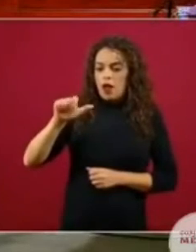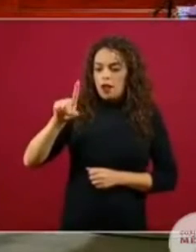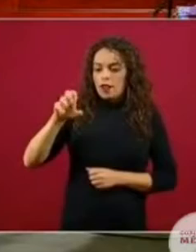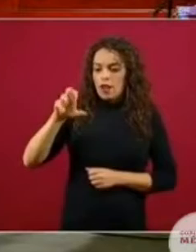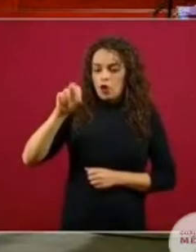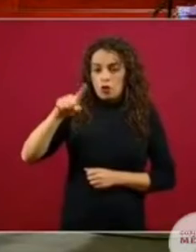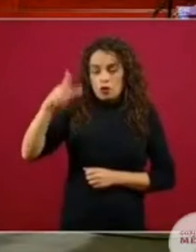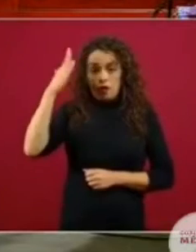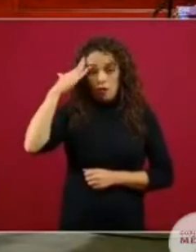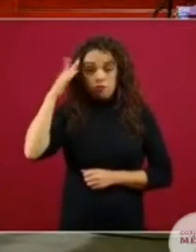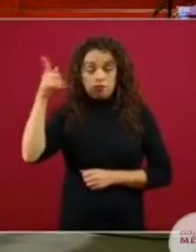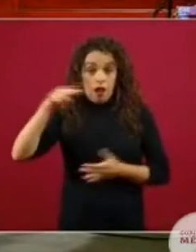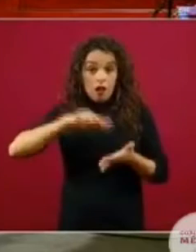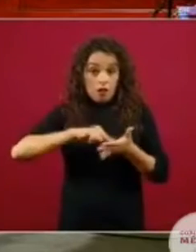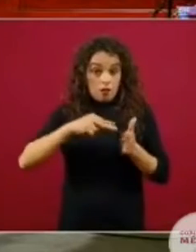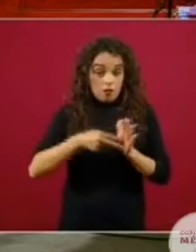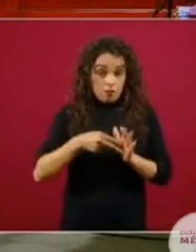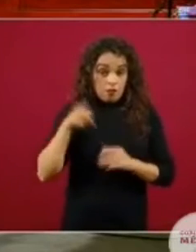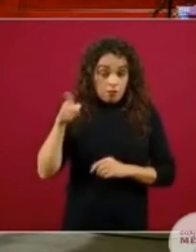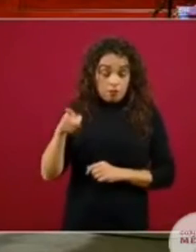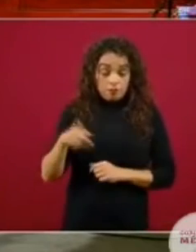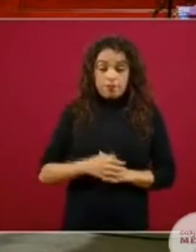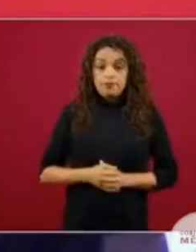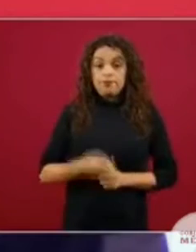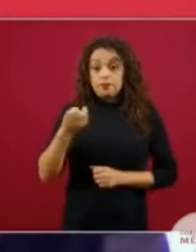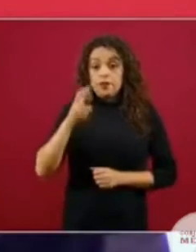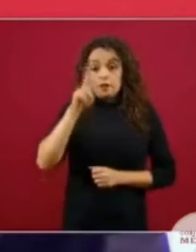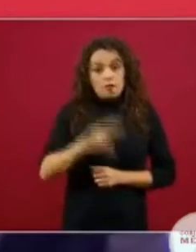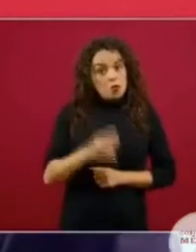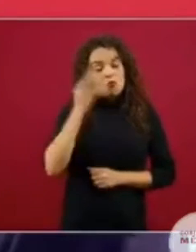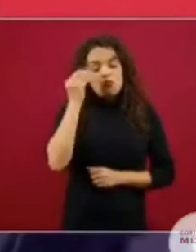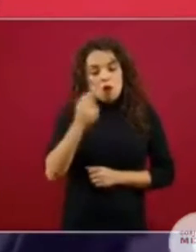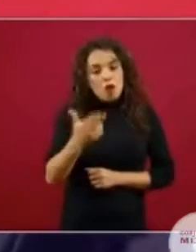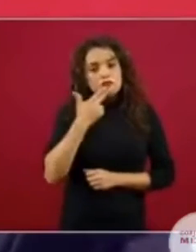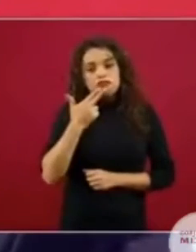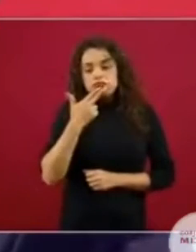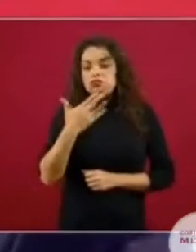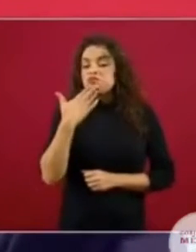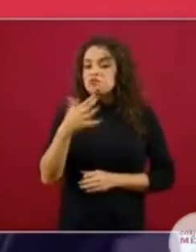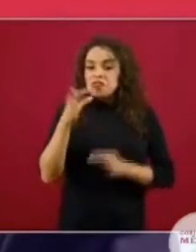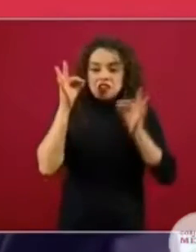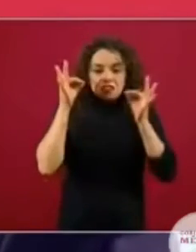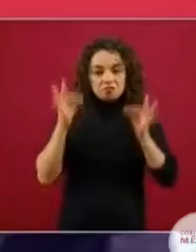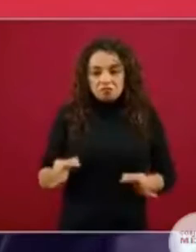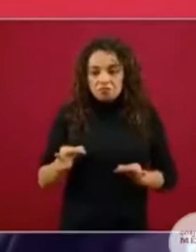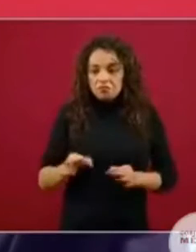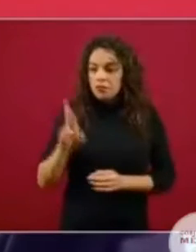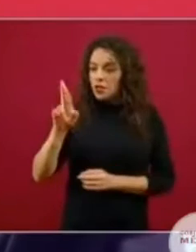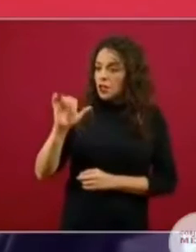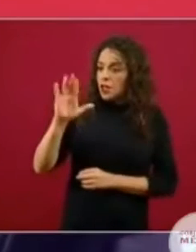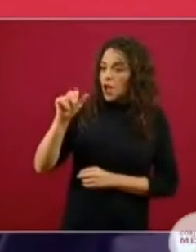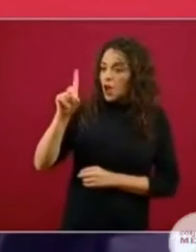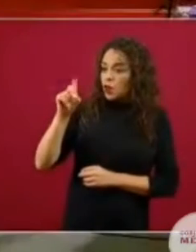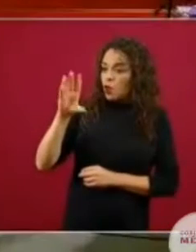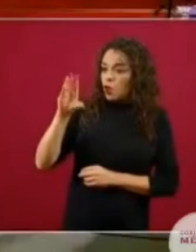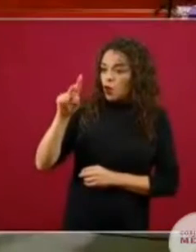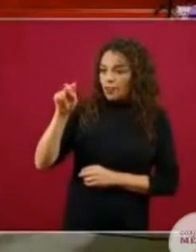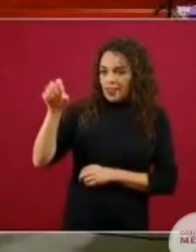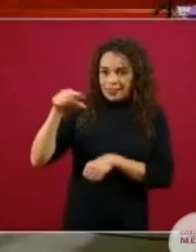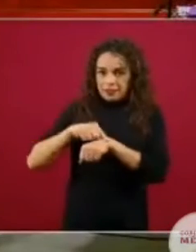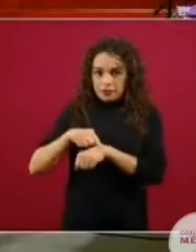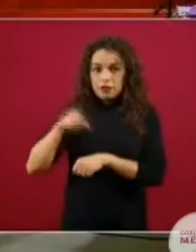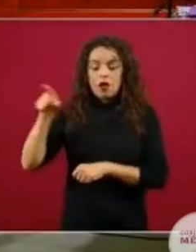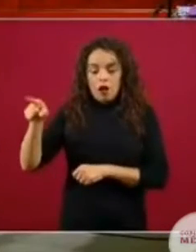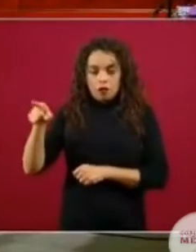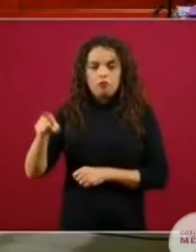y éste ha sido de gran utilidad periódicamente el doctor ricardo cortez nos informa sobre su uso